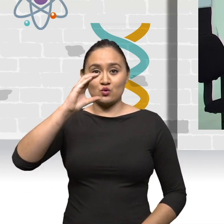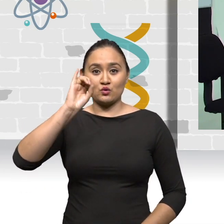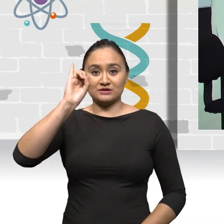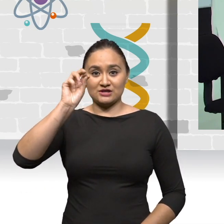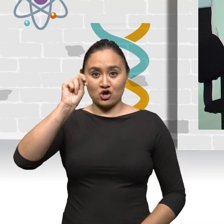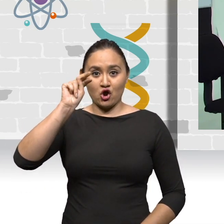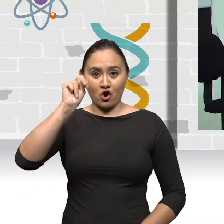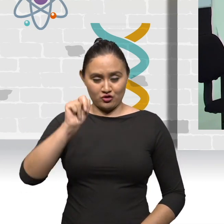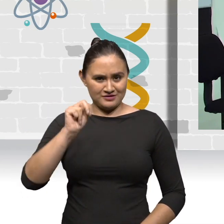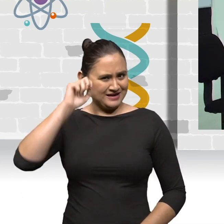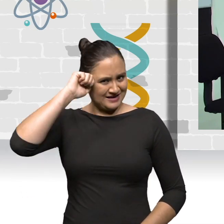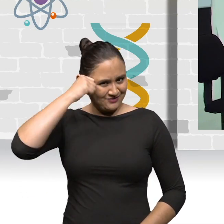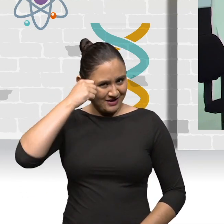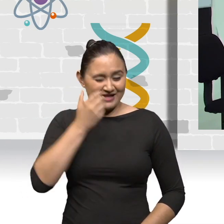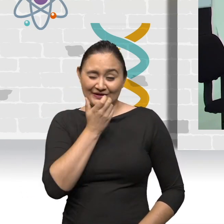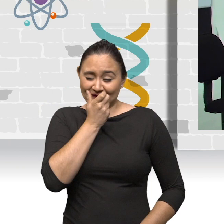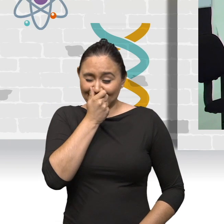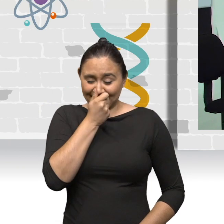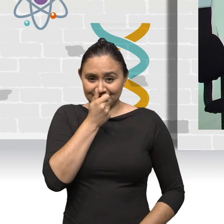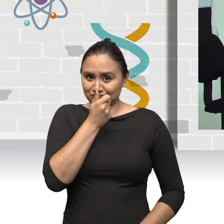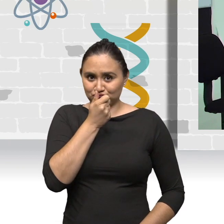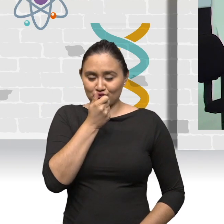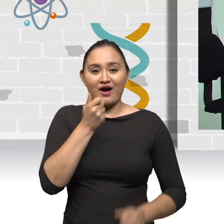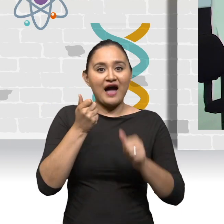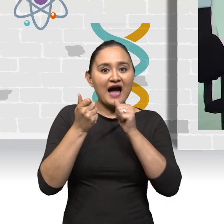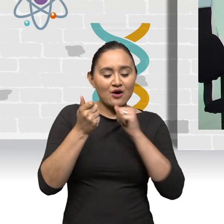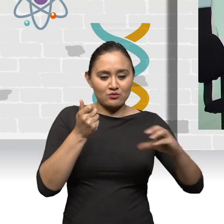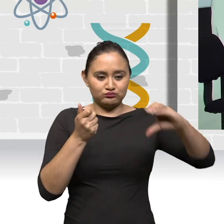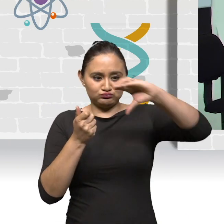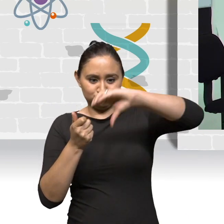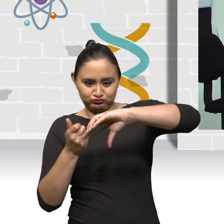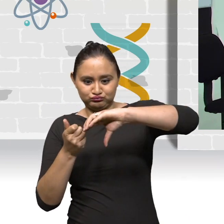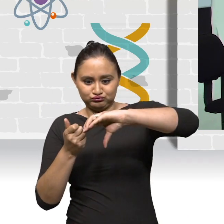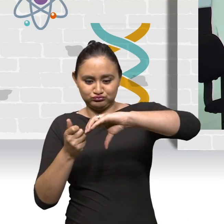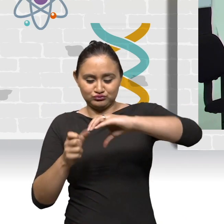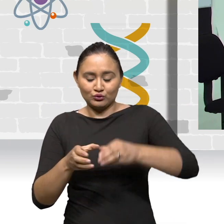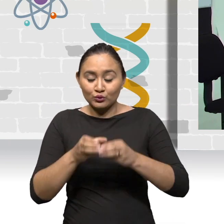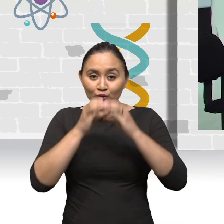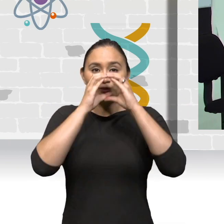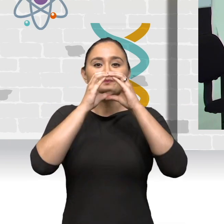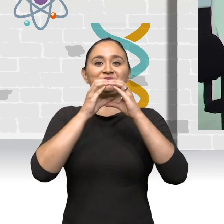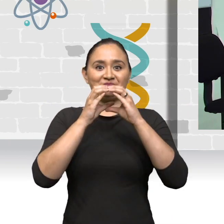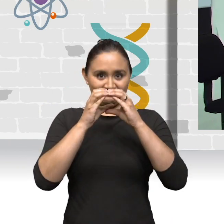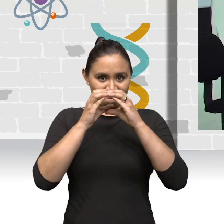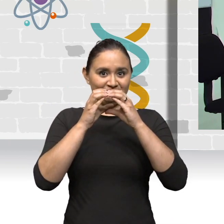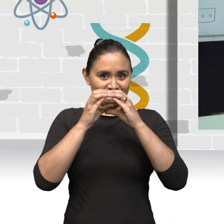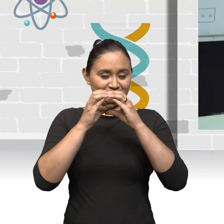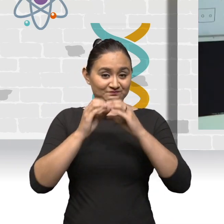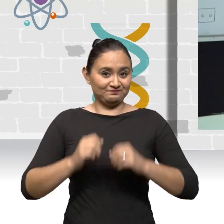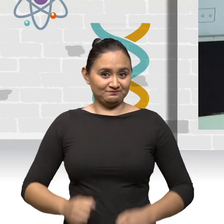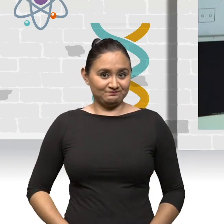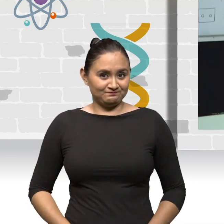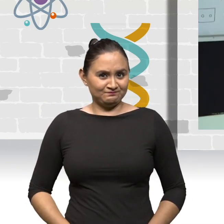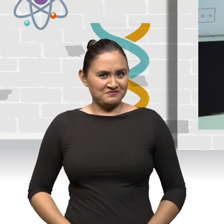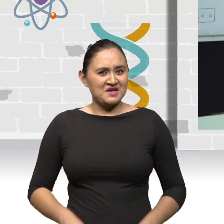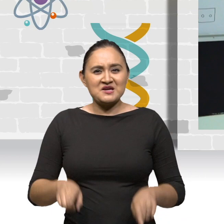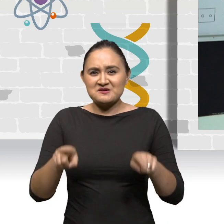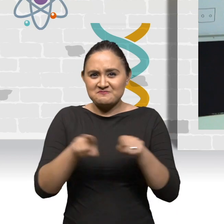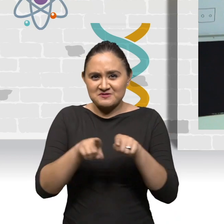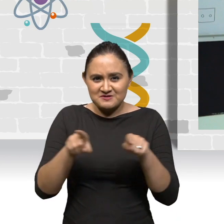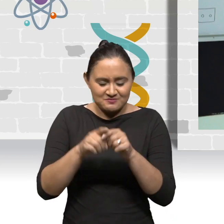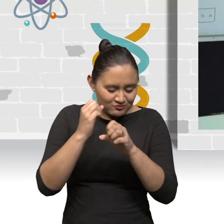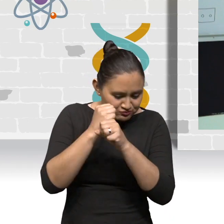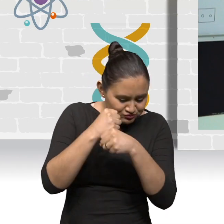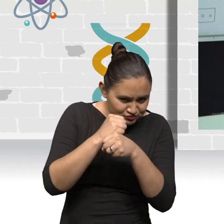concentración inicial. Sin embargo, lo hice al ojo. Pude haberlo hecho poco a poco hasta obtener la concentración que yo deseaba. En la industria o en